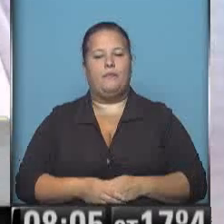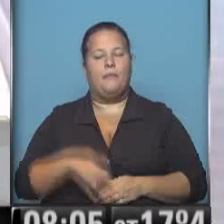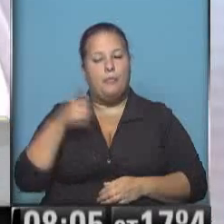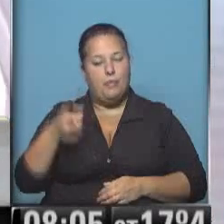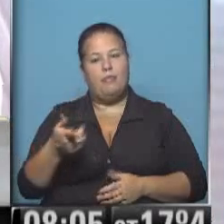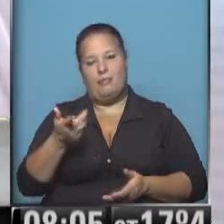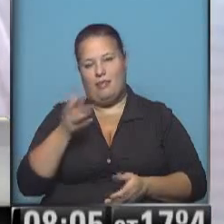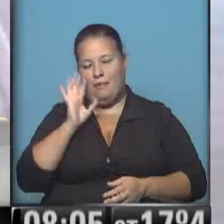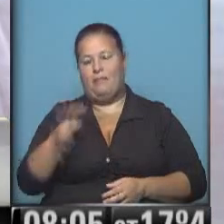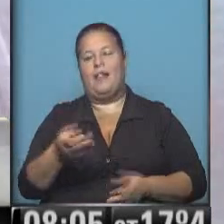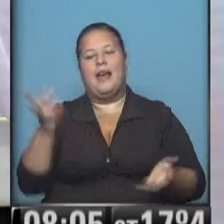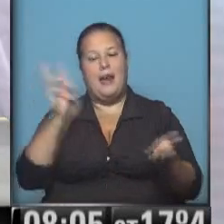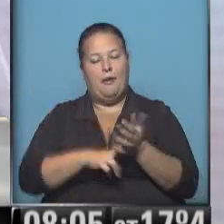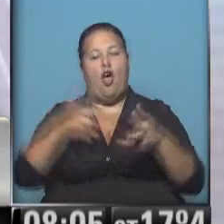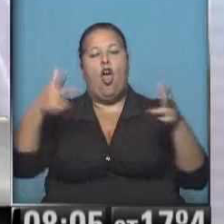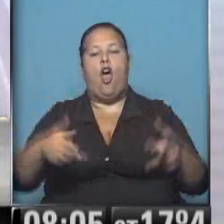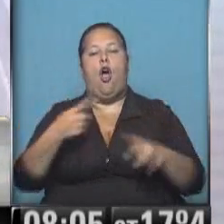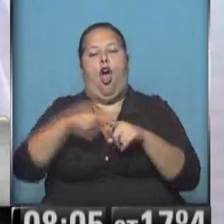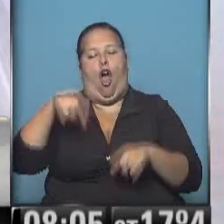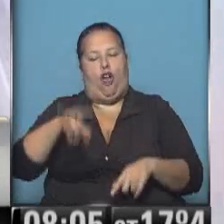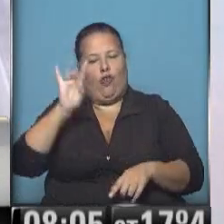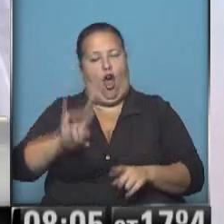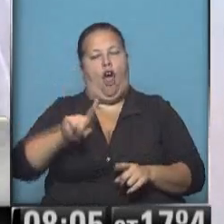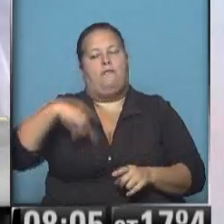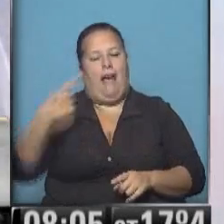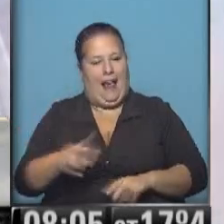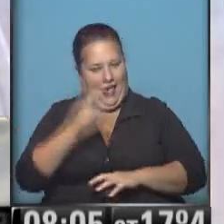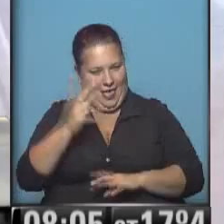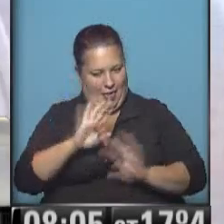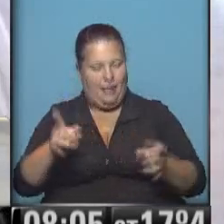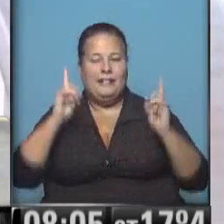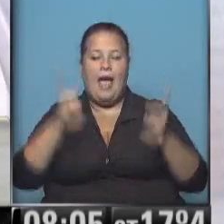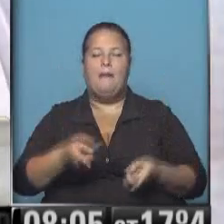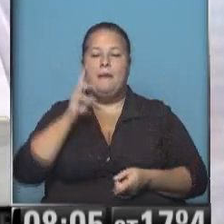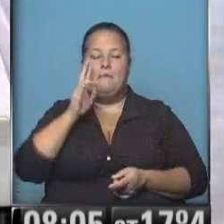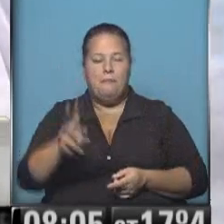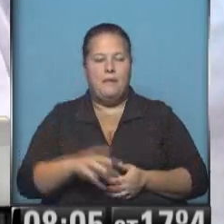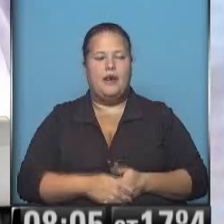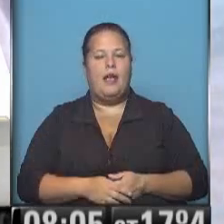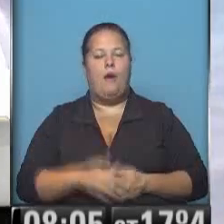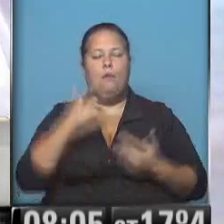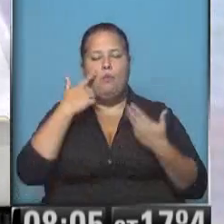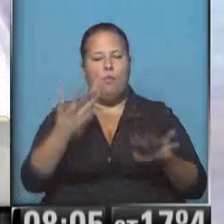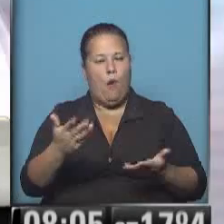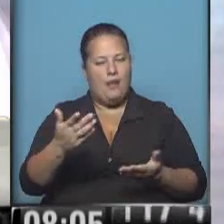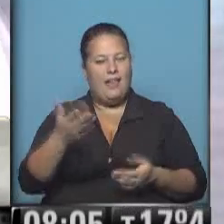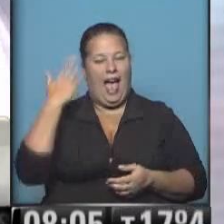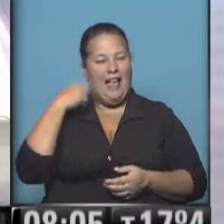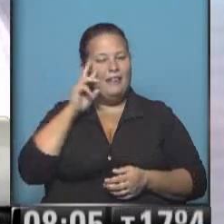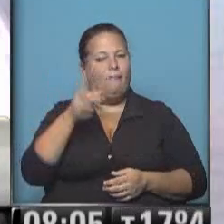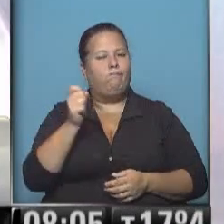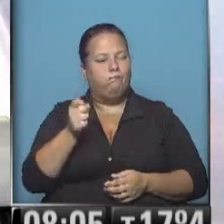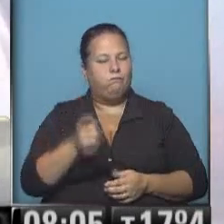está claro, se ratifica que el corte es por hoy y por mañana. Y además estamos viendo, y nos lo mostraba Ariel en una salida